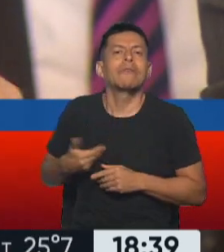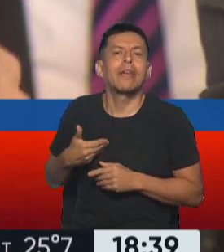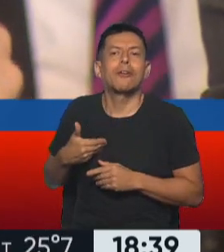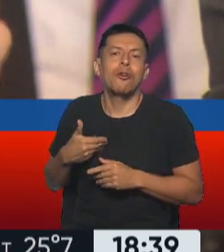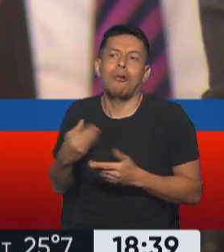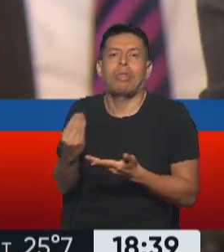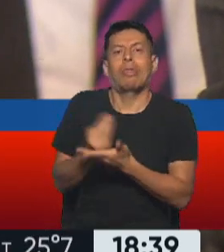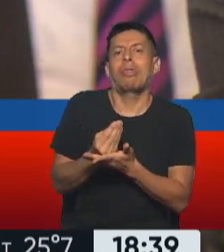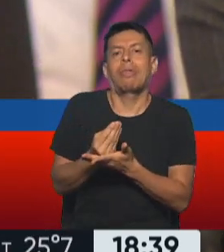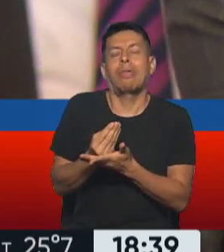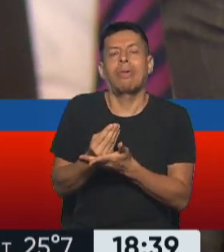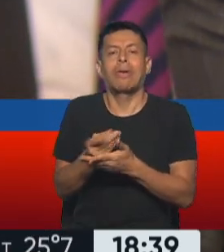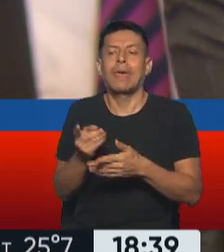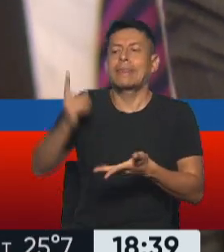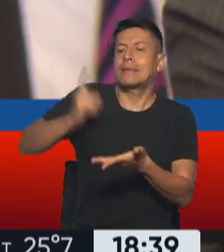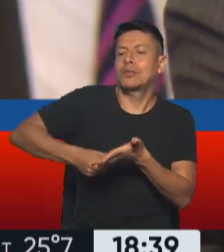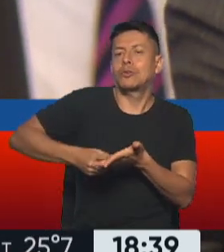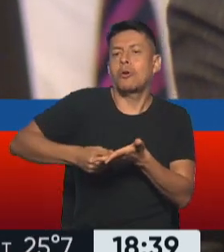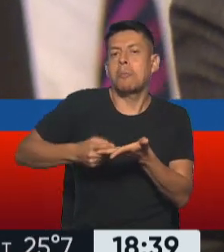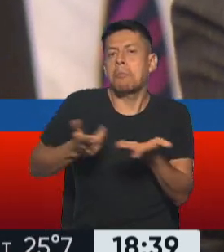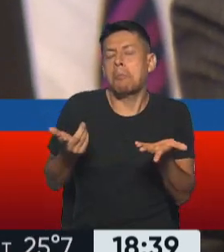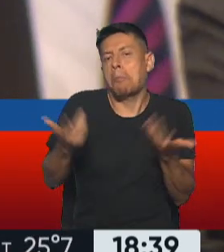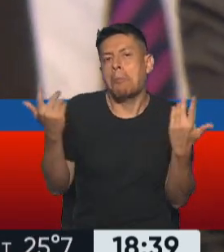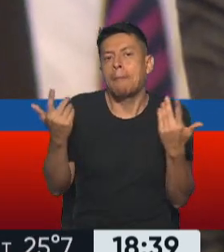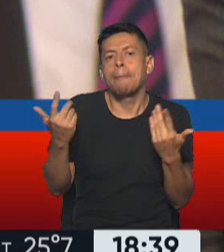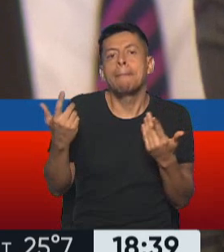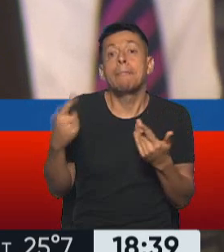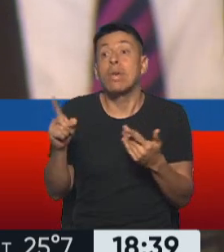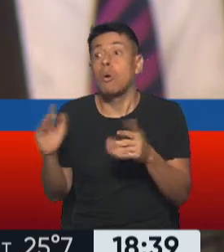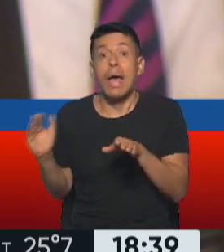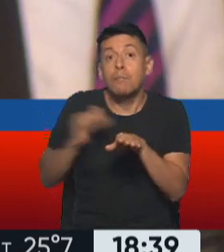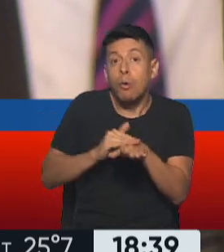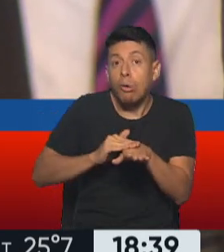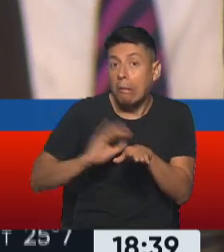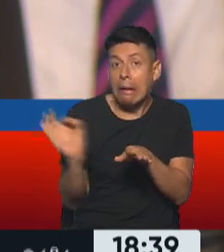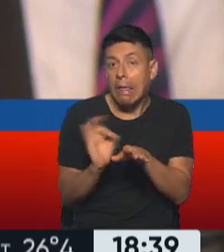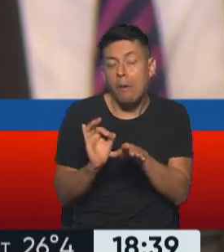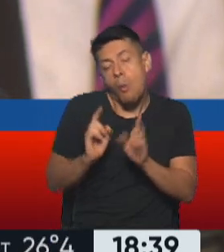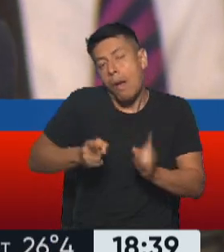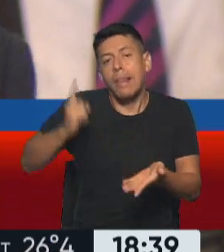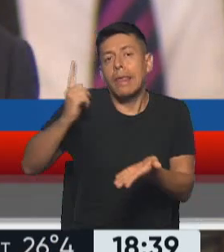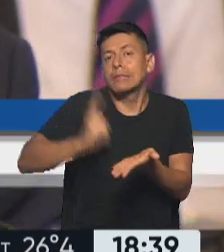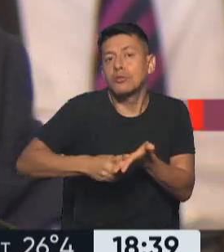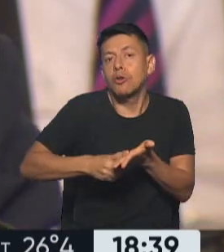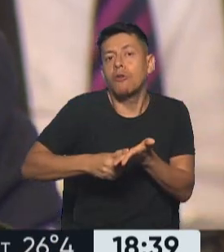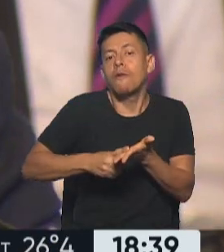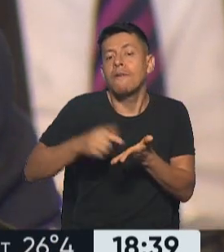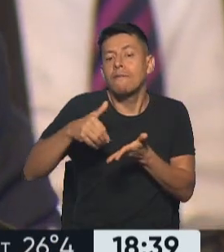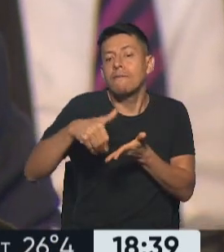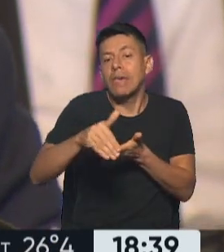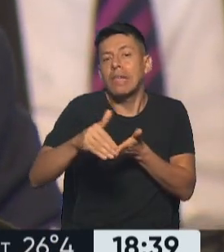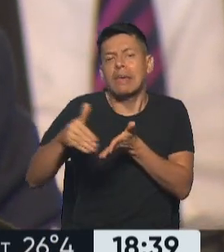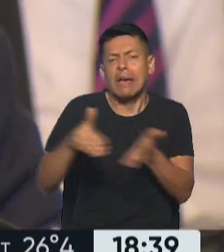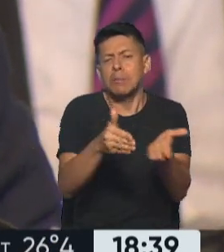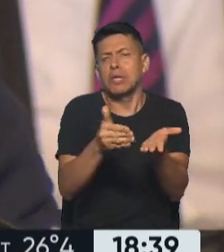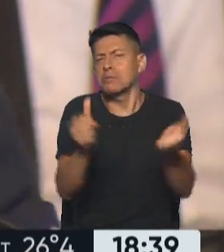que, sin un amplio respaldo, implique la posibilidad de seguir un camino muy